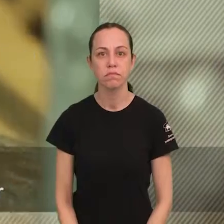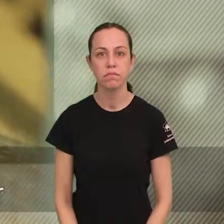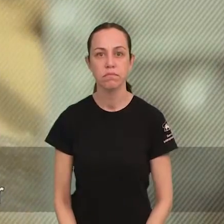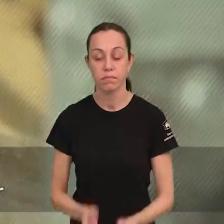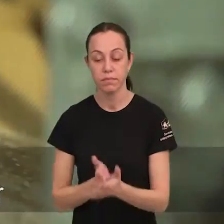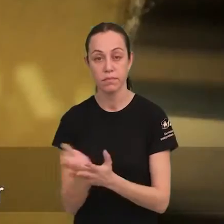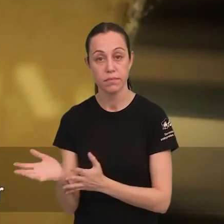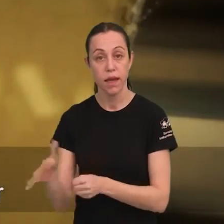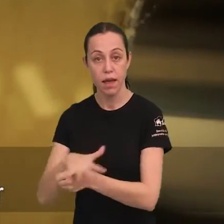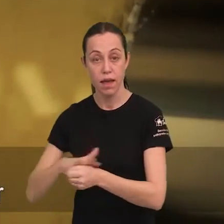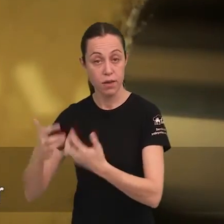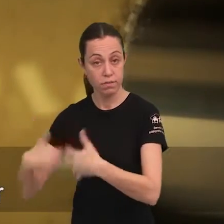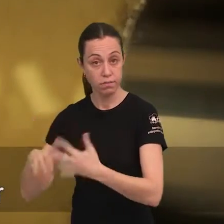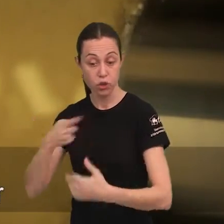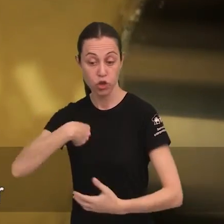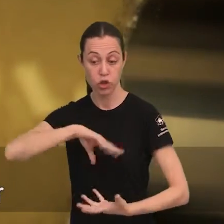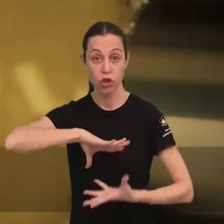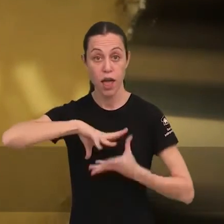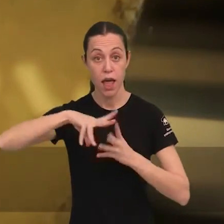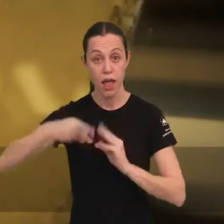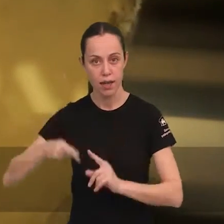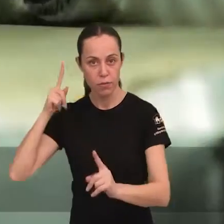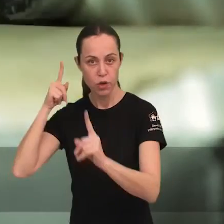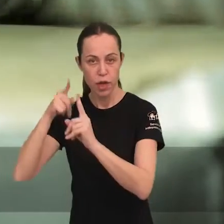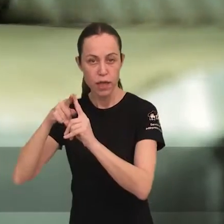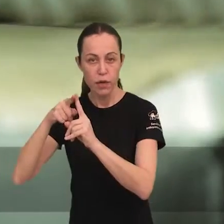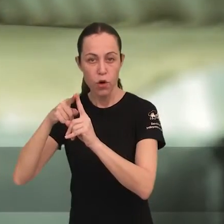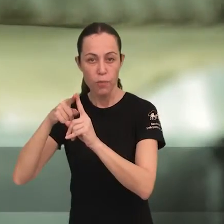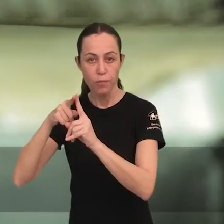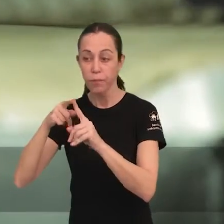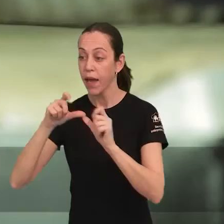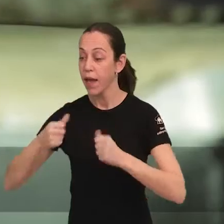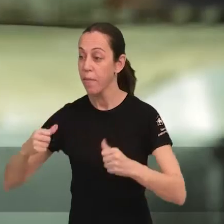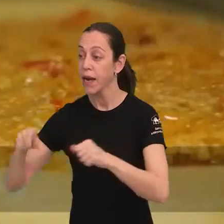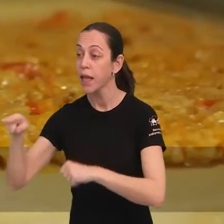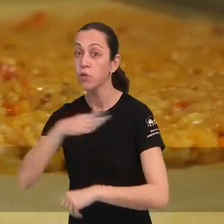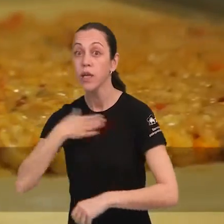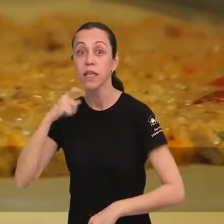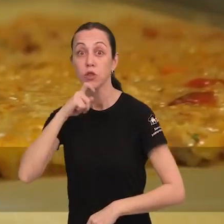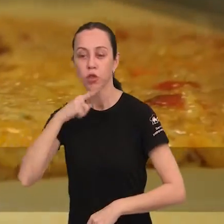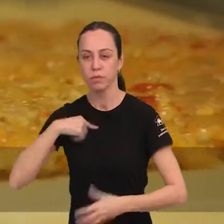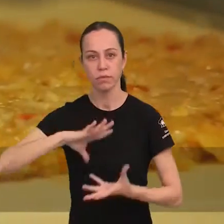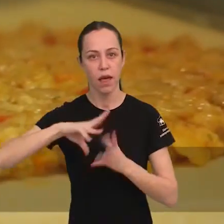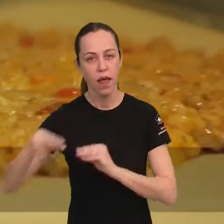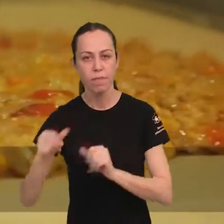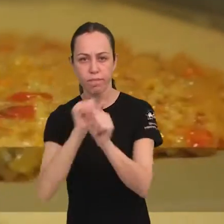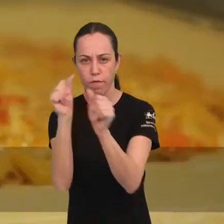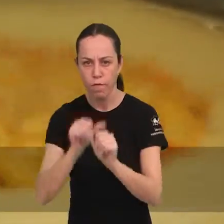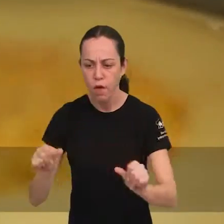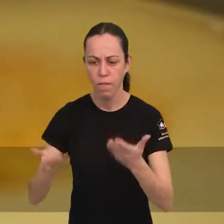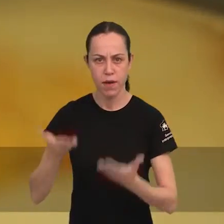En el área automatizada podemos adaptarnos para obtener varios tipos de empanadas de diferentes formas, pesos, tamaños